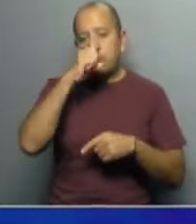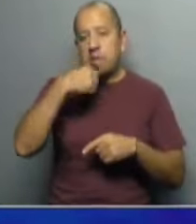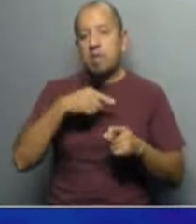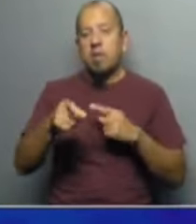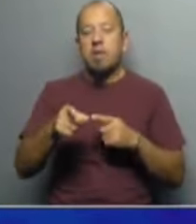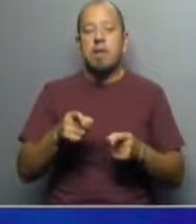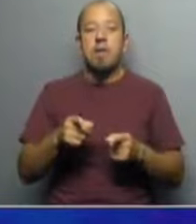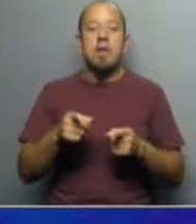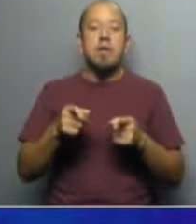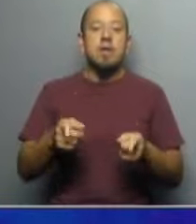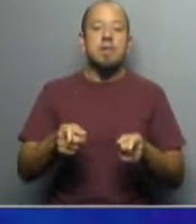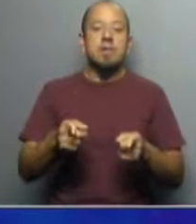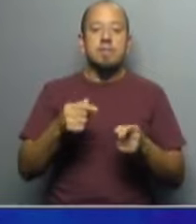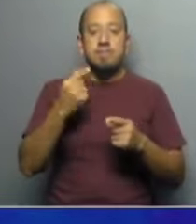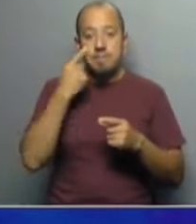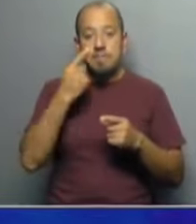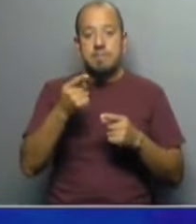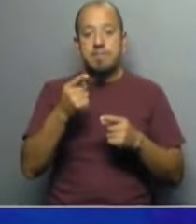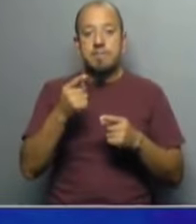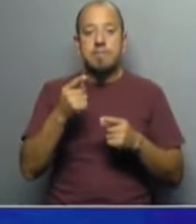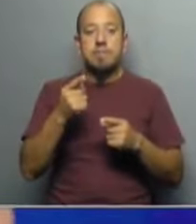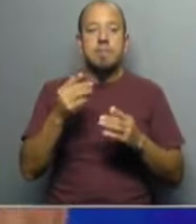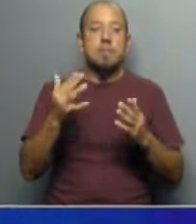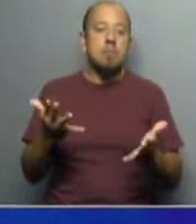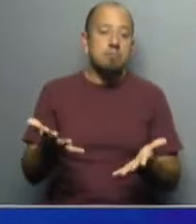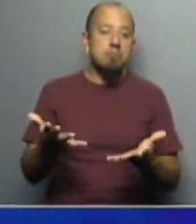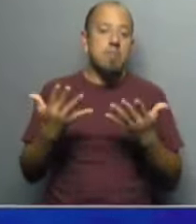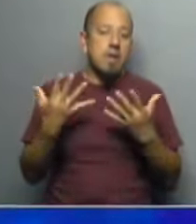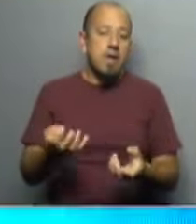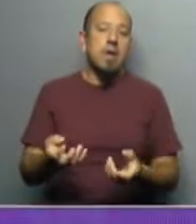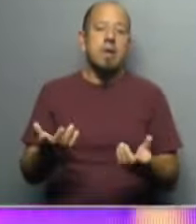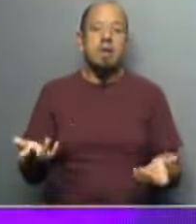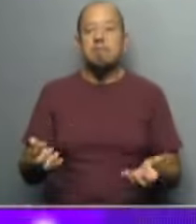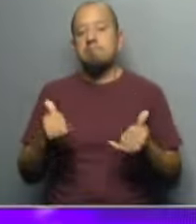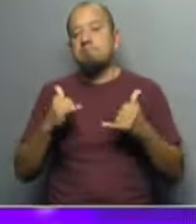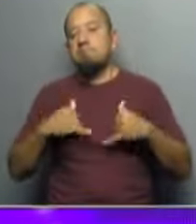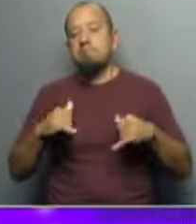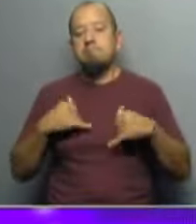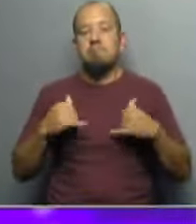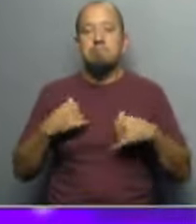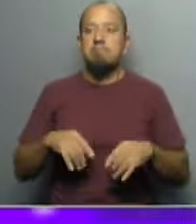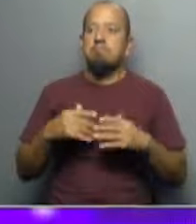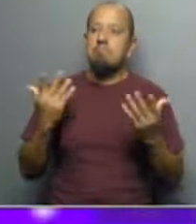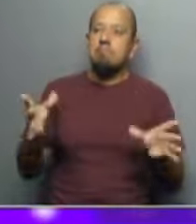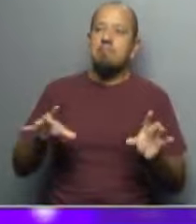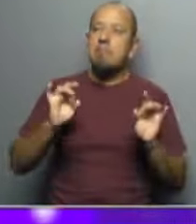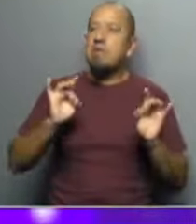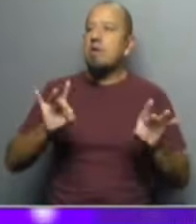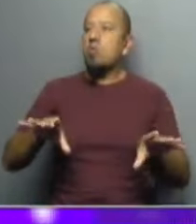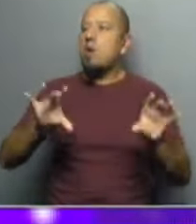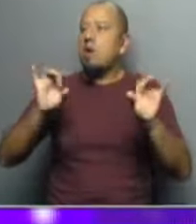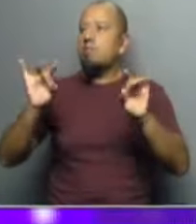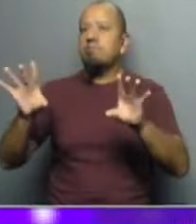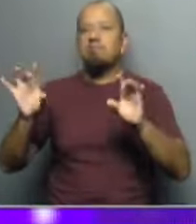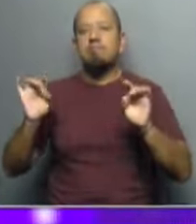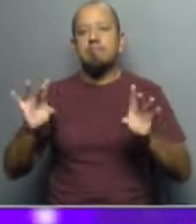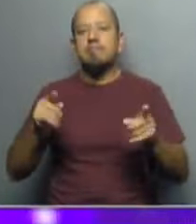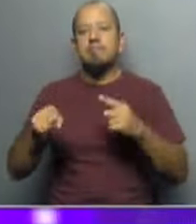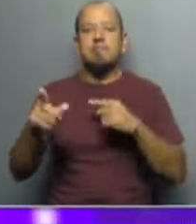Montevideo. Quienes están todavía por acá, quienes quieren disfrutar de un lugar verde, de un paseo que pueden hacer con